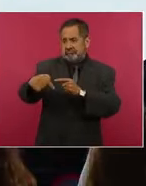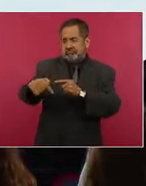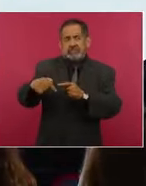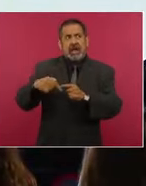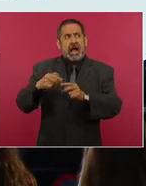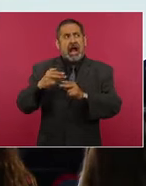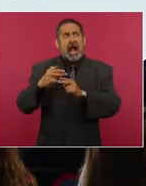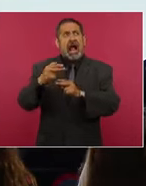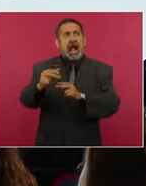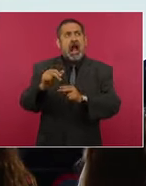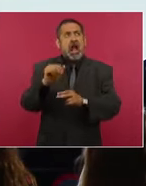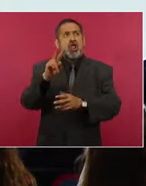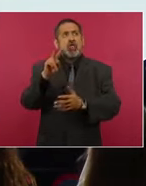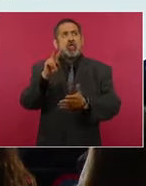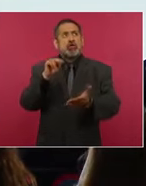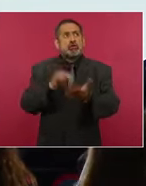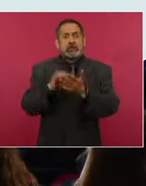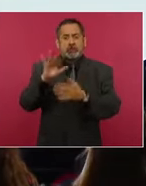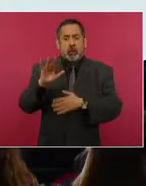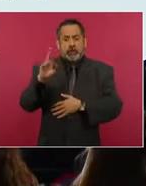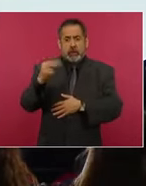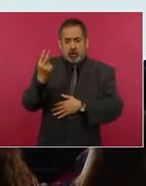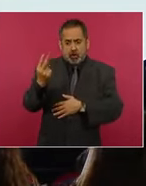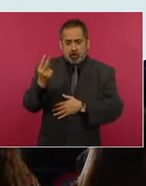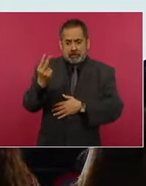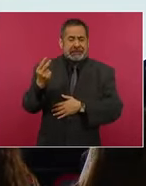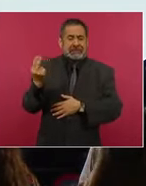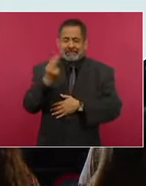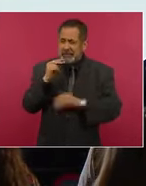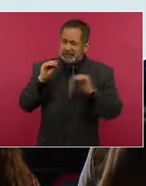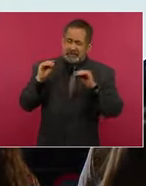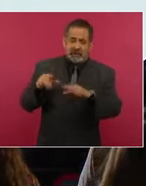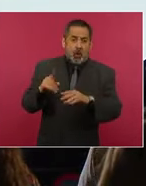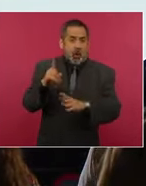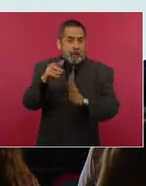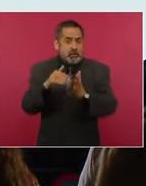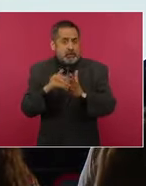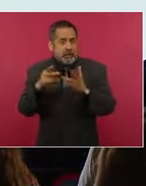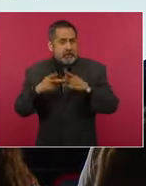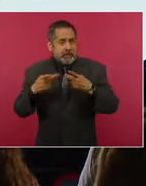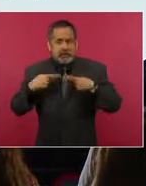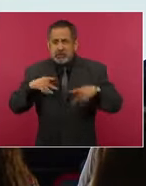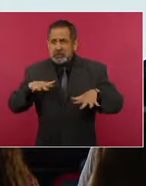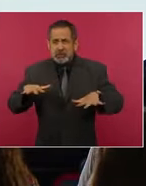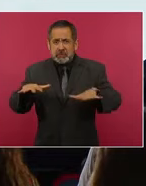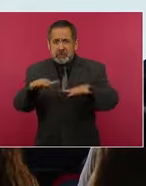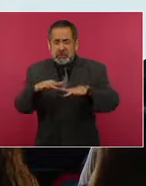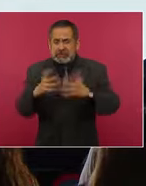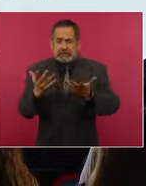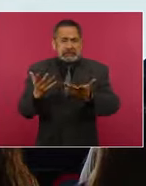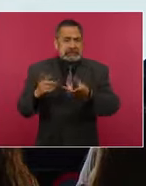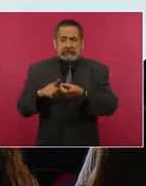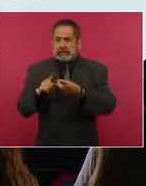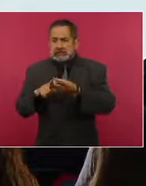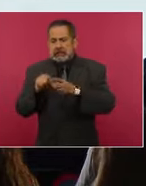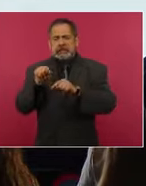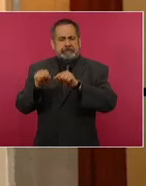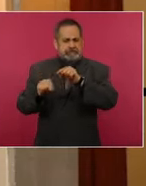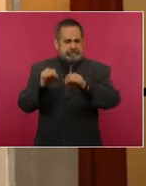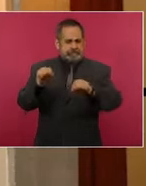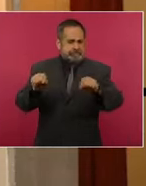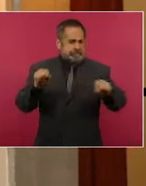el 2052 que puedan albergar este 1 millón de habitantes que estamos buscando que se van